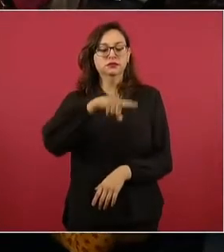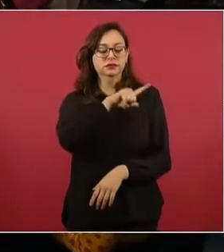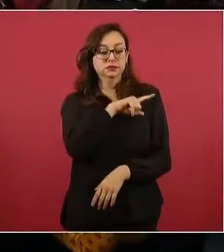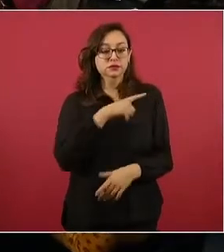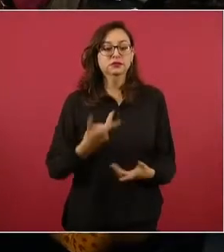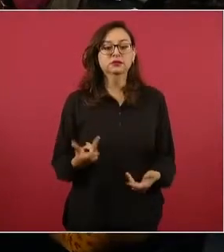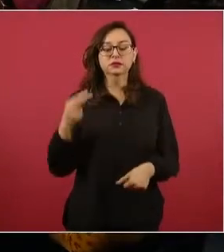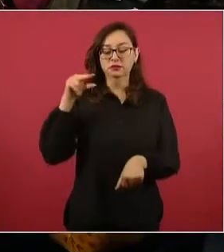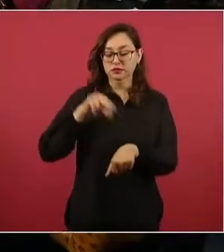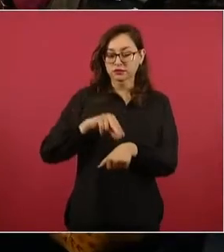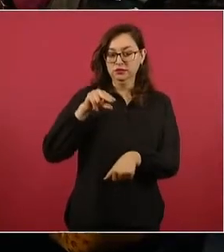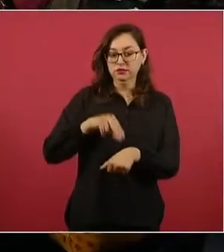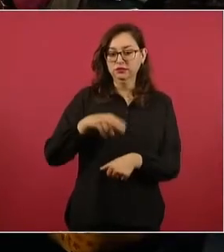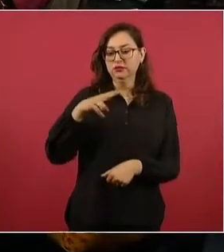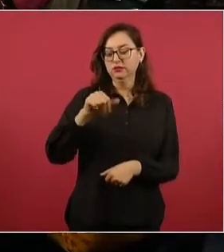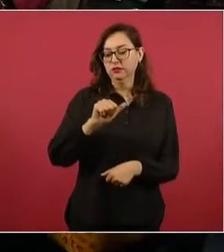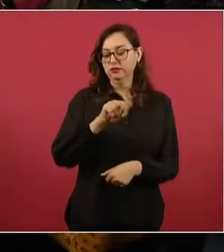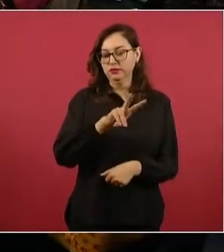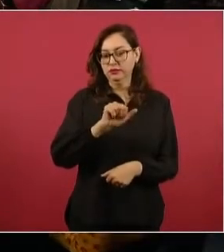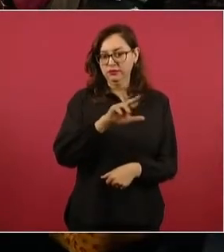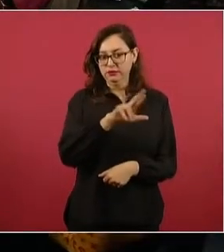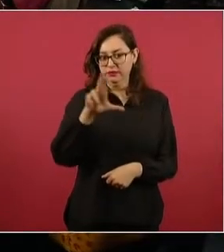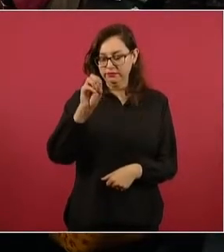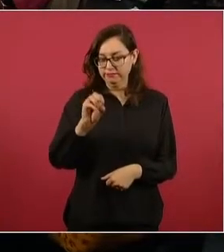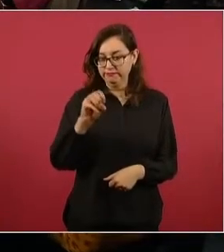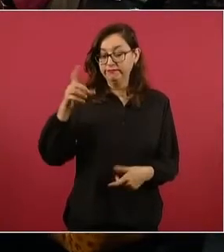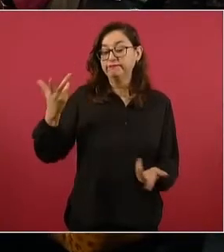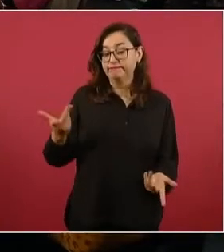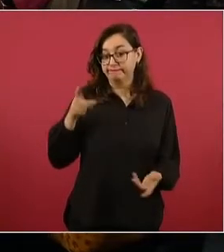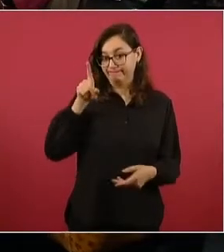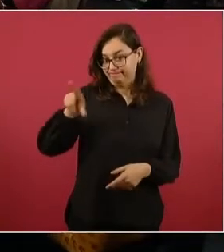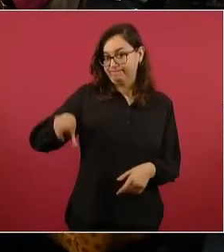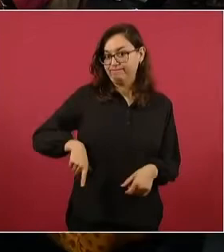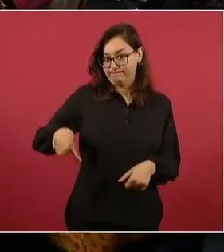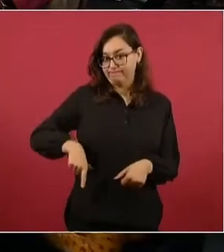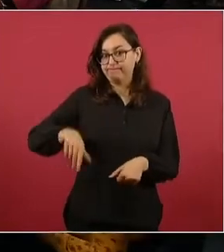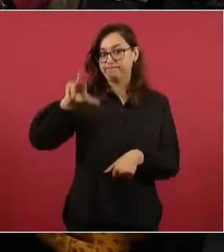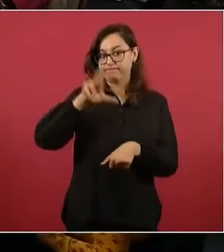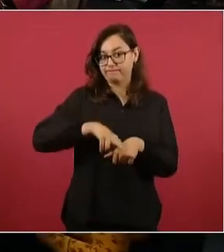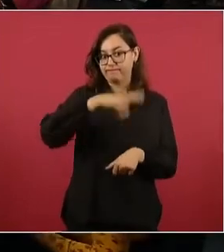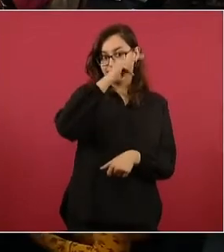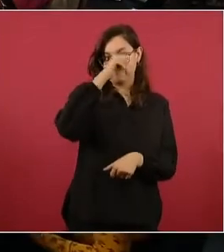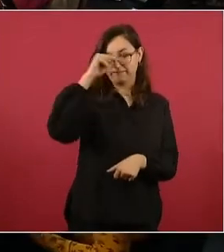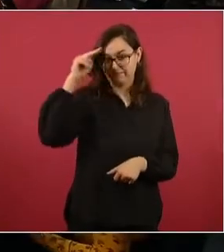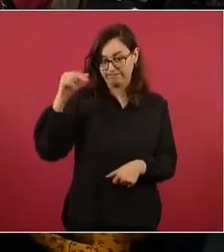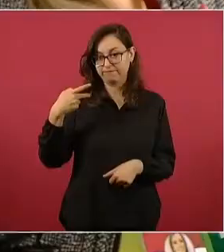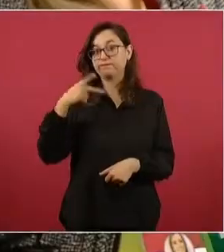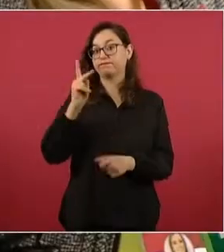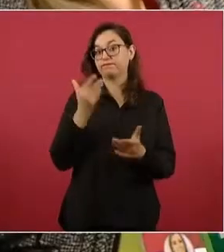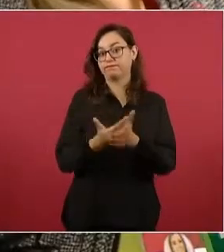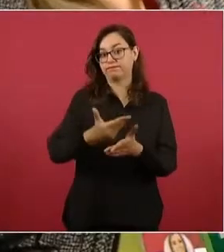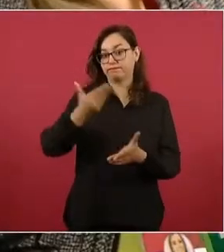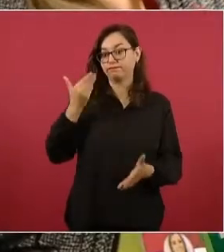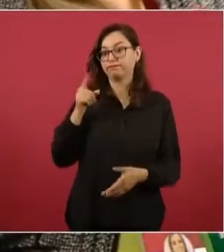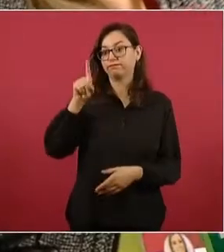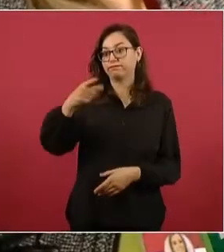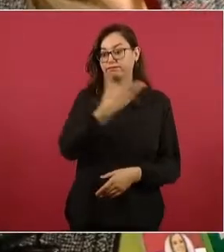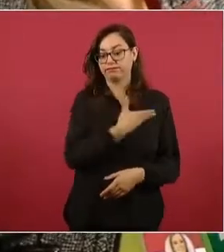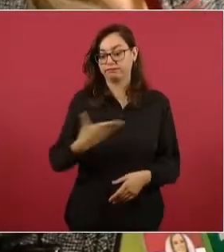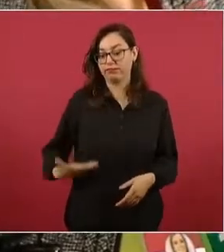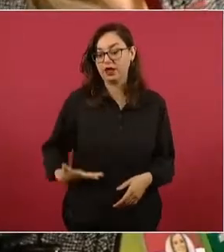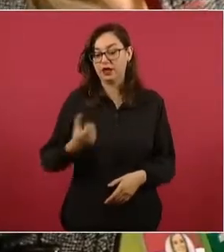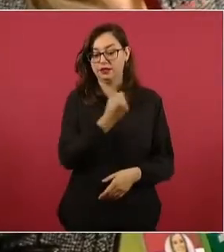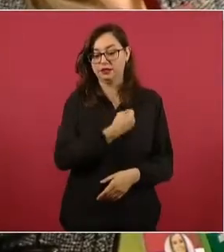actual gobernador de Nayarit, era presidente de la Comisión de Salud en el Senado de la República. Mi pregunta es,